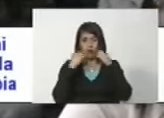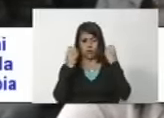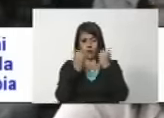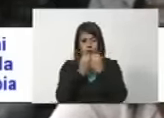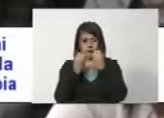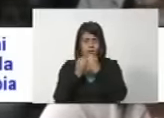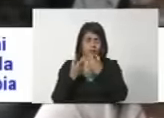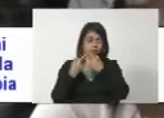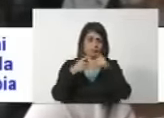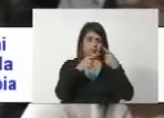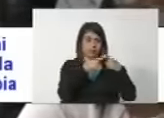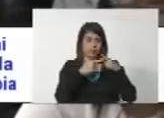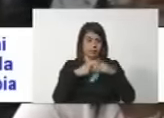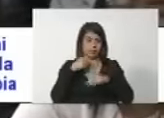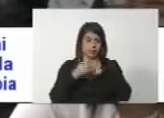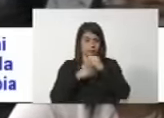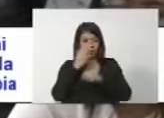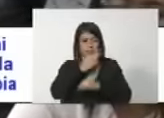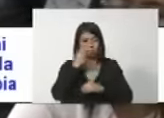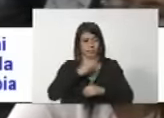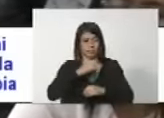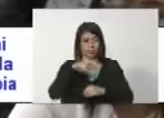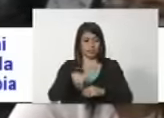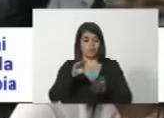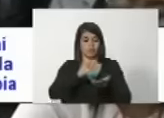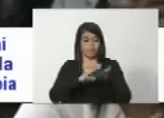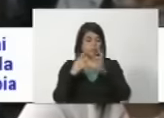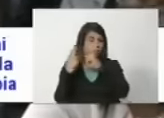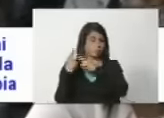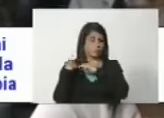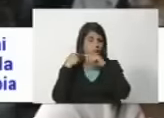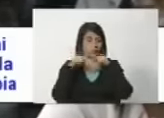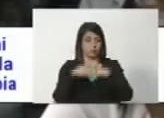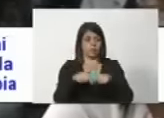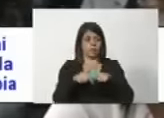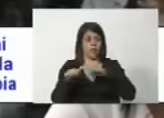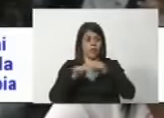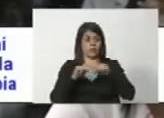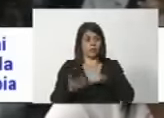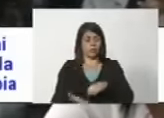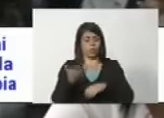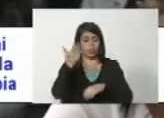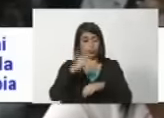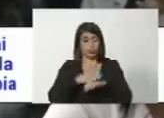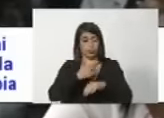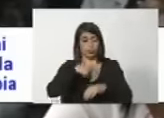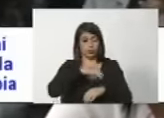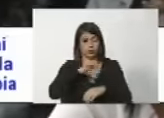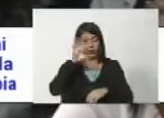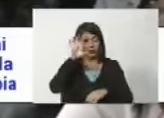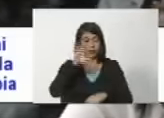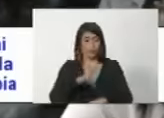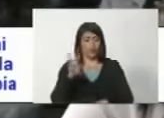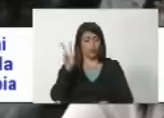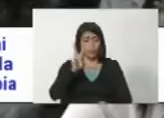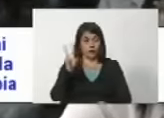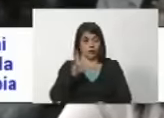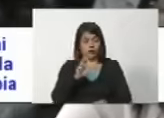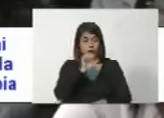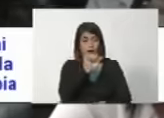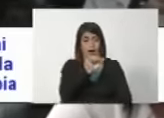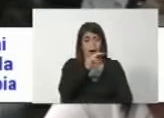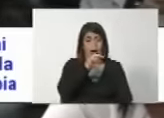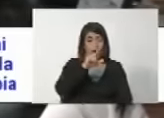organismo multilateral que estamos seguros representará una acción importante para nuestro país. Venezuela y